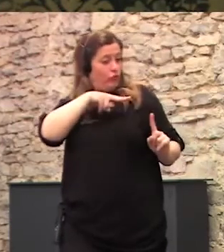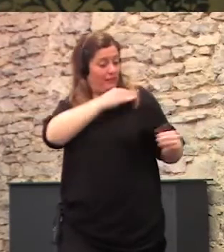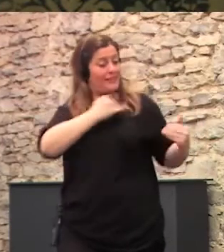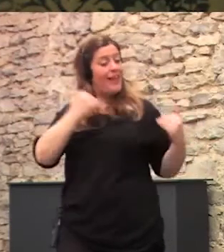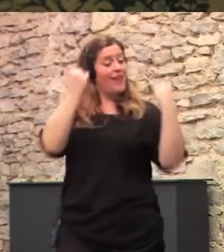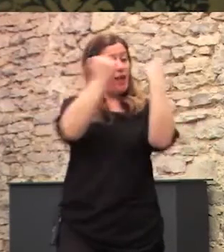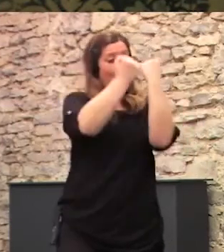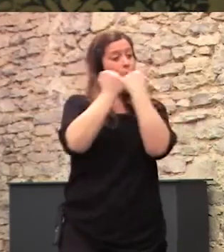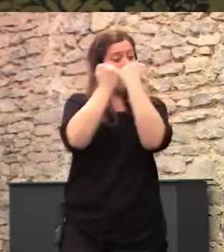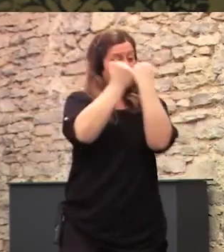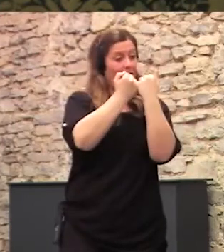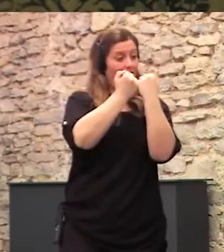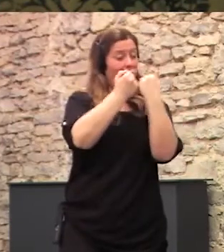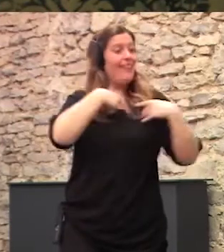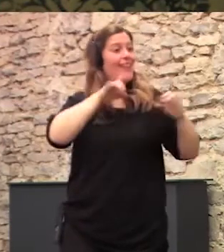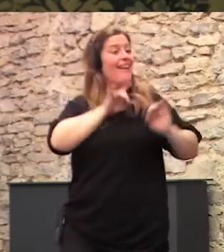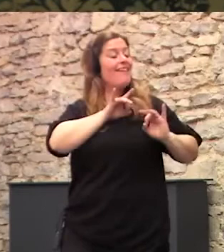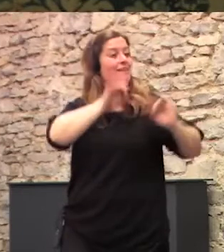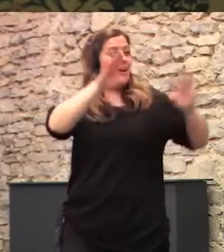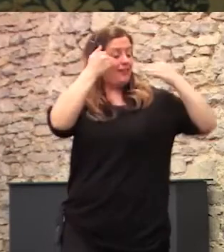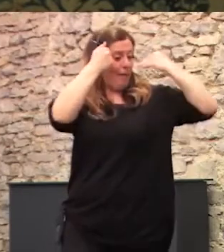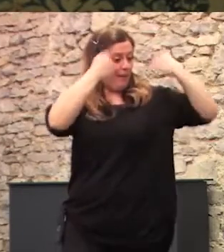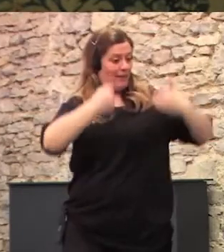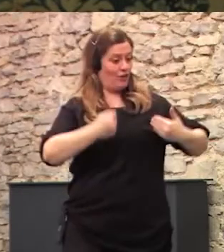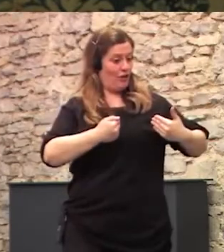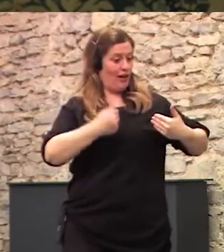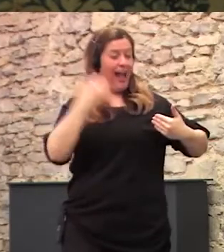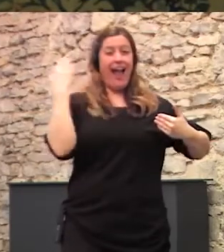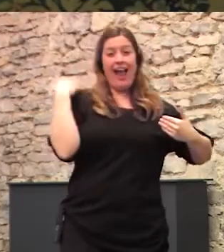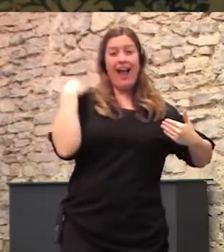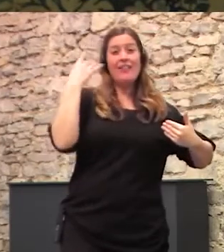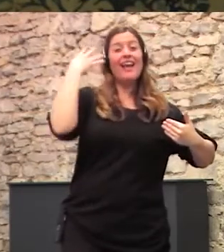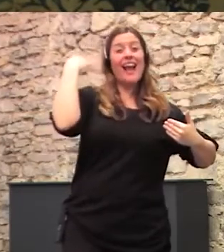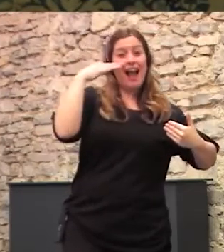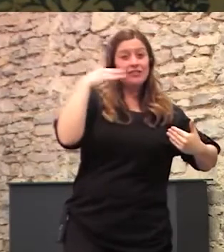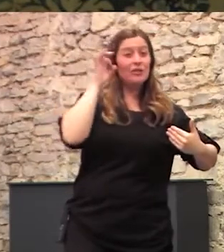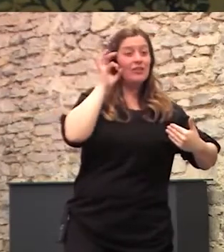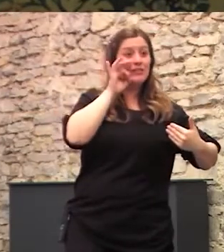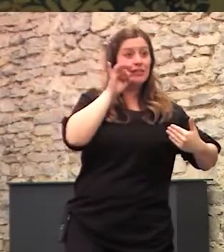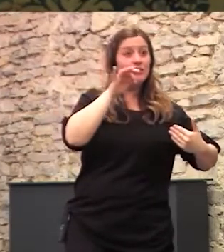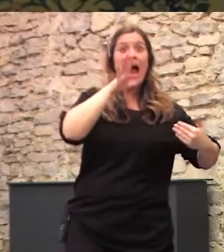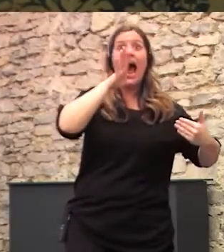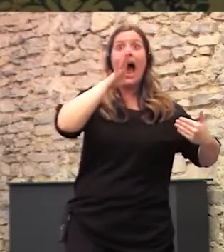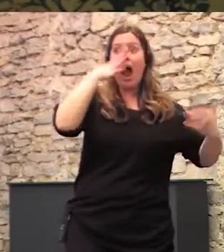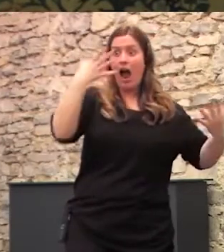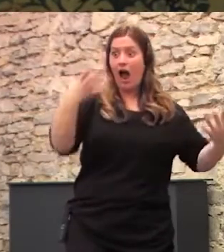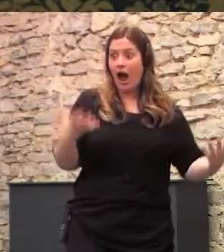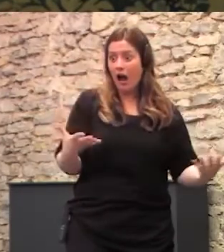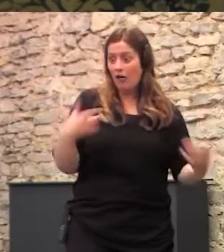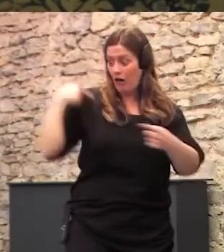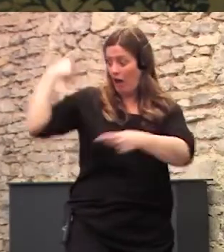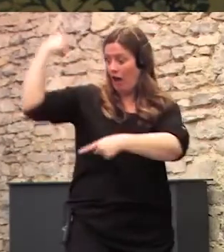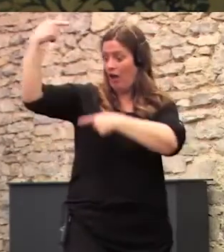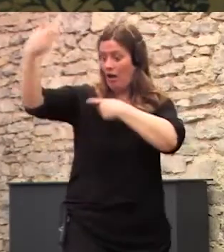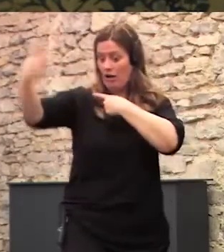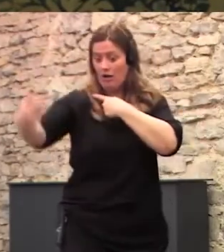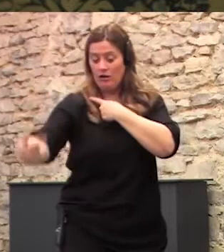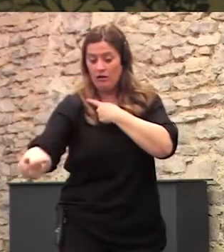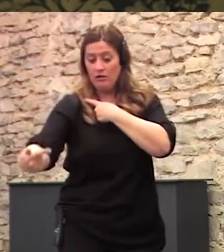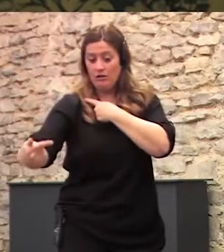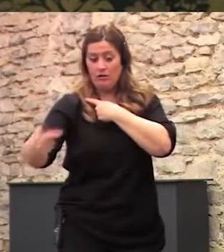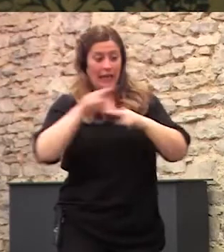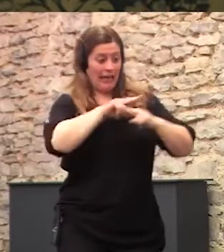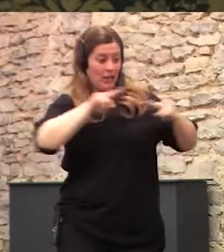igualdad y de emancipación del ser humano, es posible que después esta misma respuesta, si